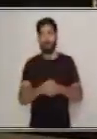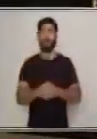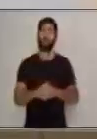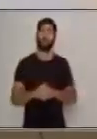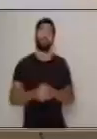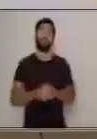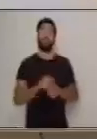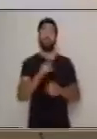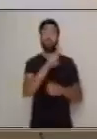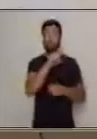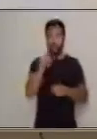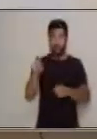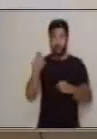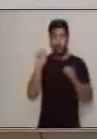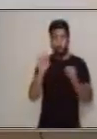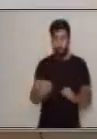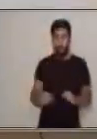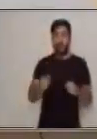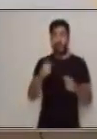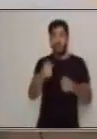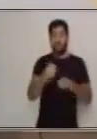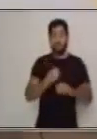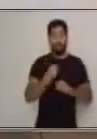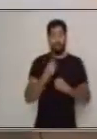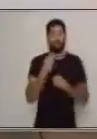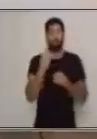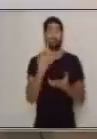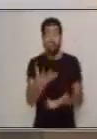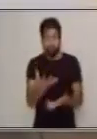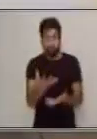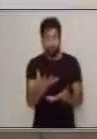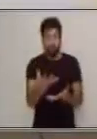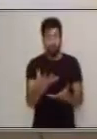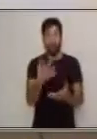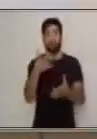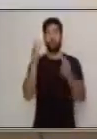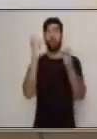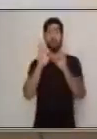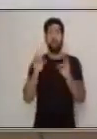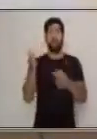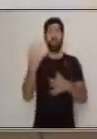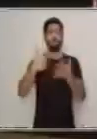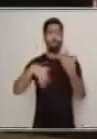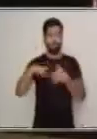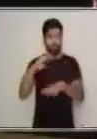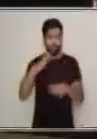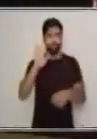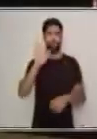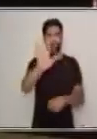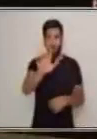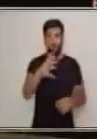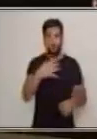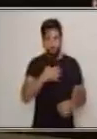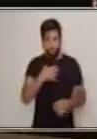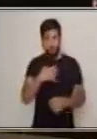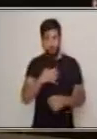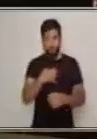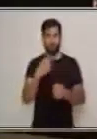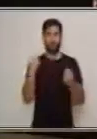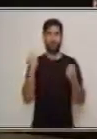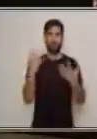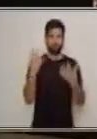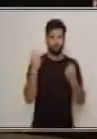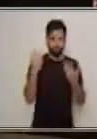Lo que tú puedas expresar de forma oral con tu voz, las